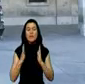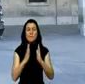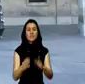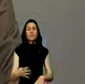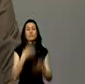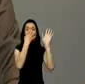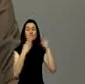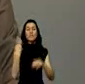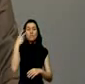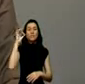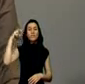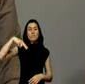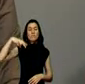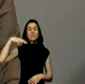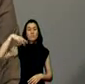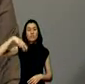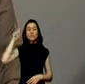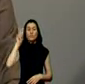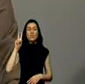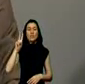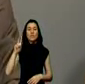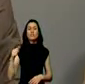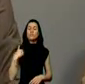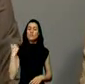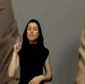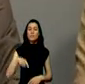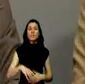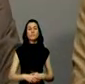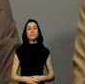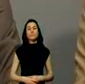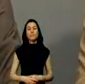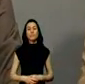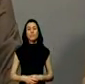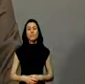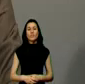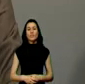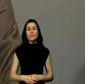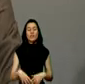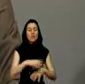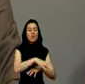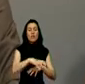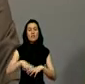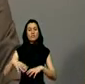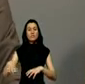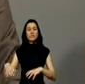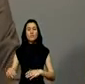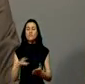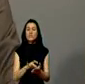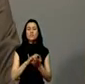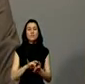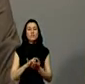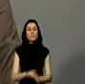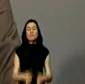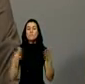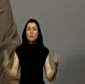inutilizados. Vamos a generar espacios de reserva. Hemos visto con estas distribuciones no solo vamos a dar mayor servicio, sino es que